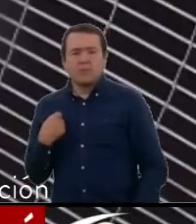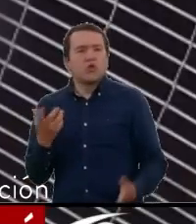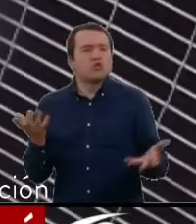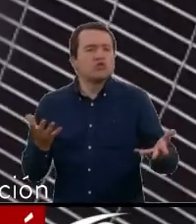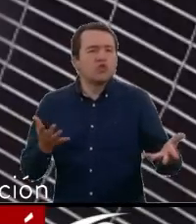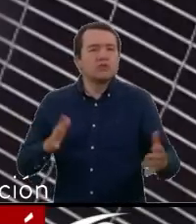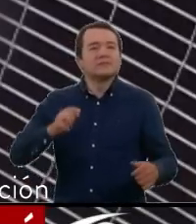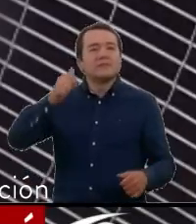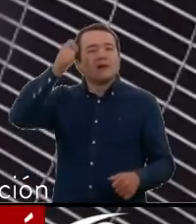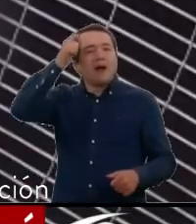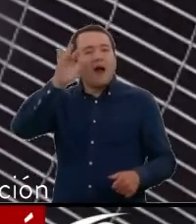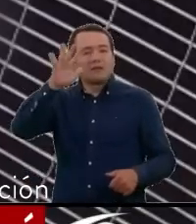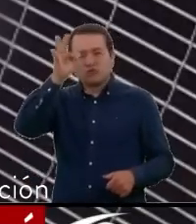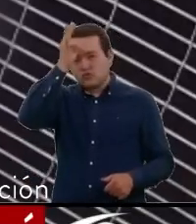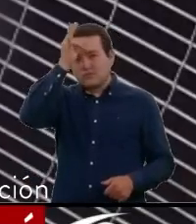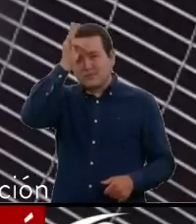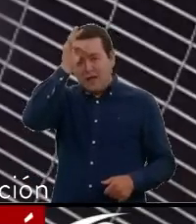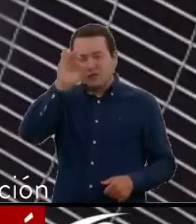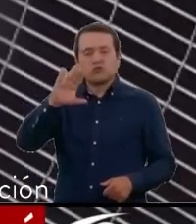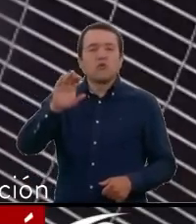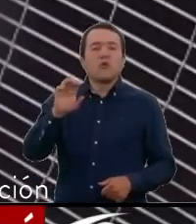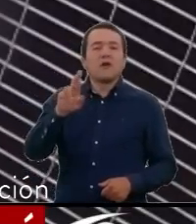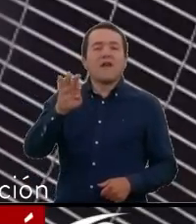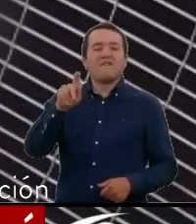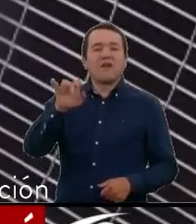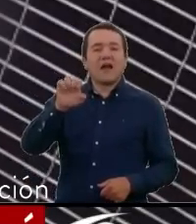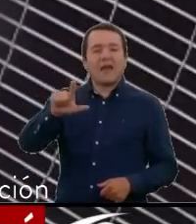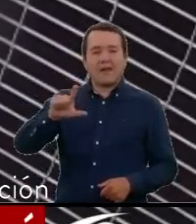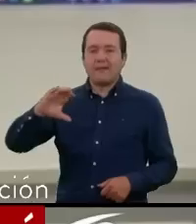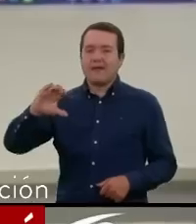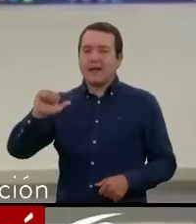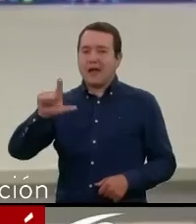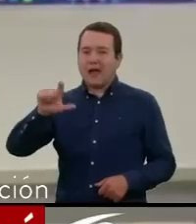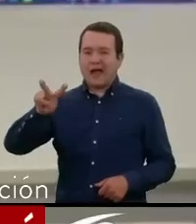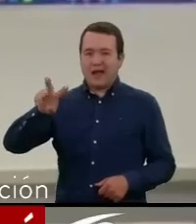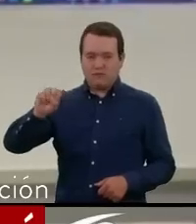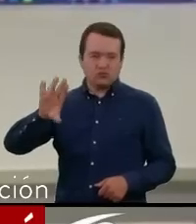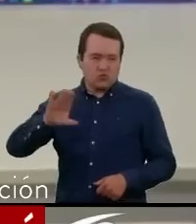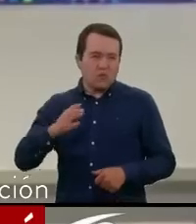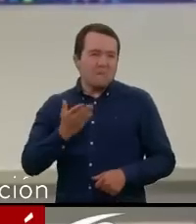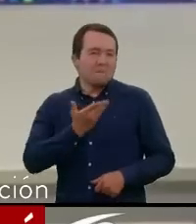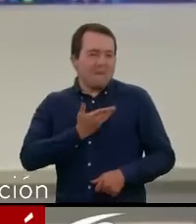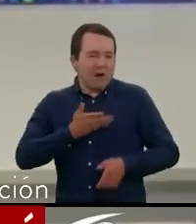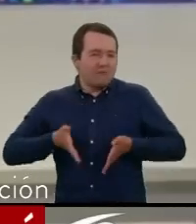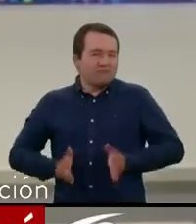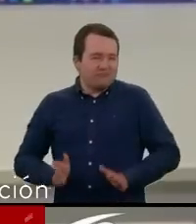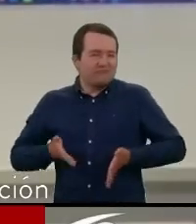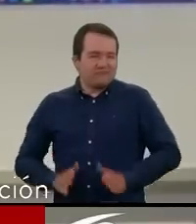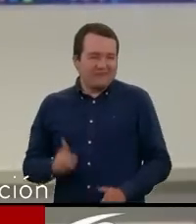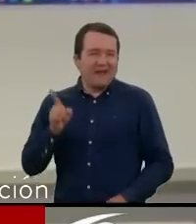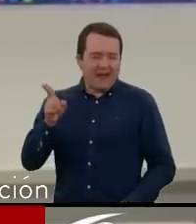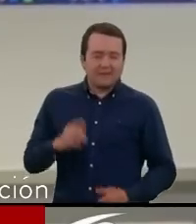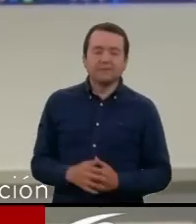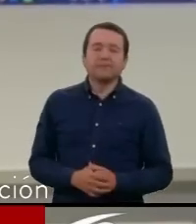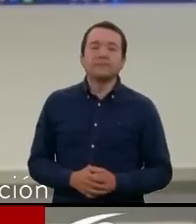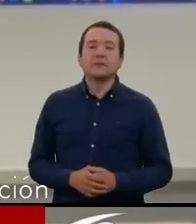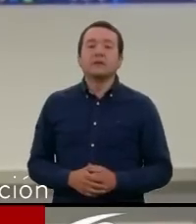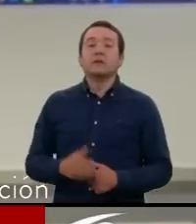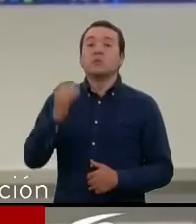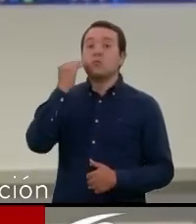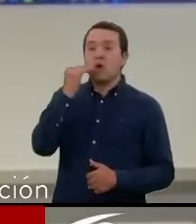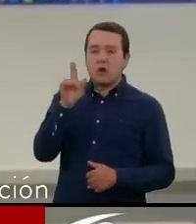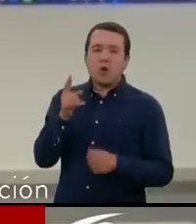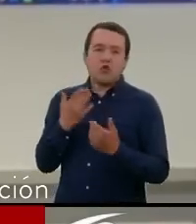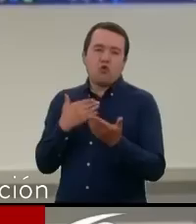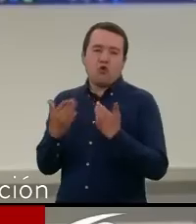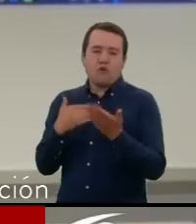clínica Maternidad Rafael Calvo de Cartagena. Esta persona, según lo que hemos verificado, se ganó la confianza de la madre de la menorcita, una